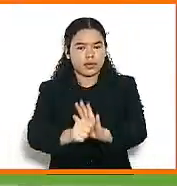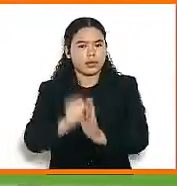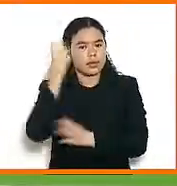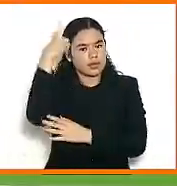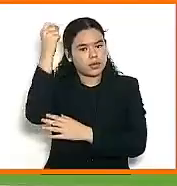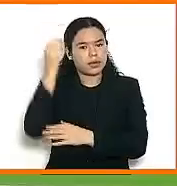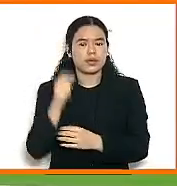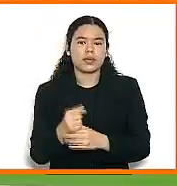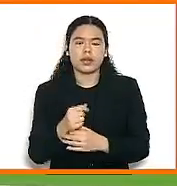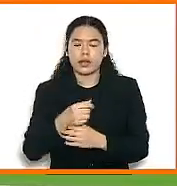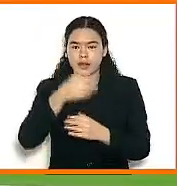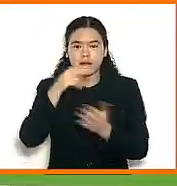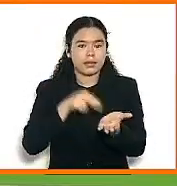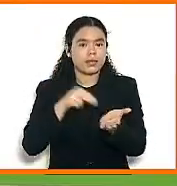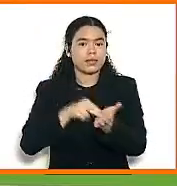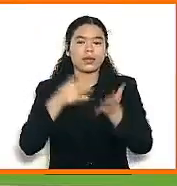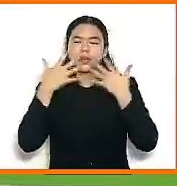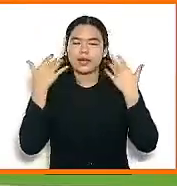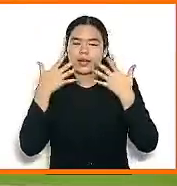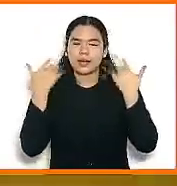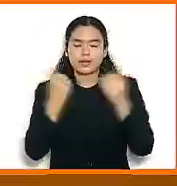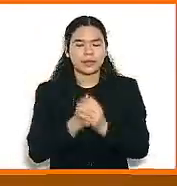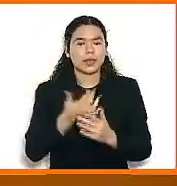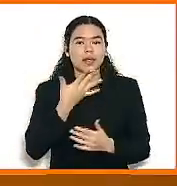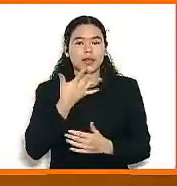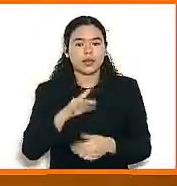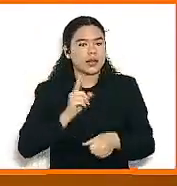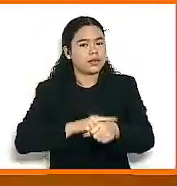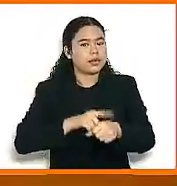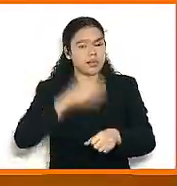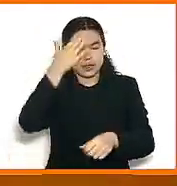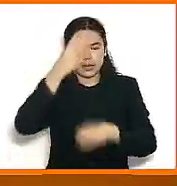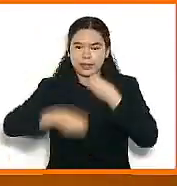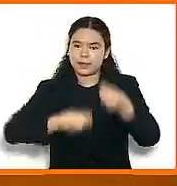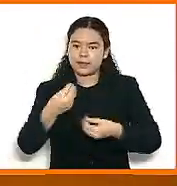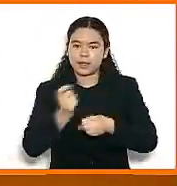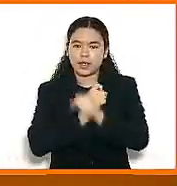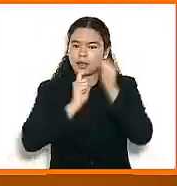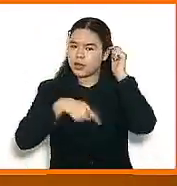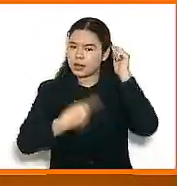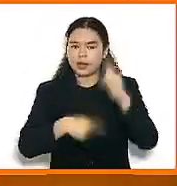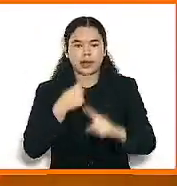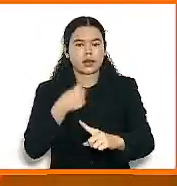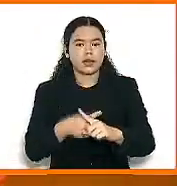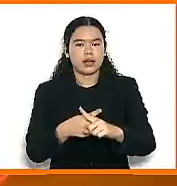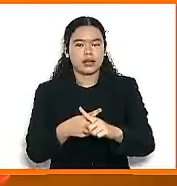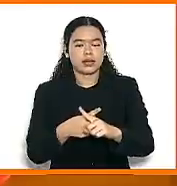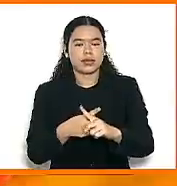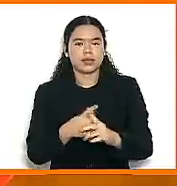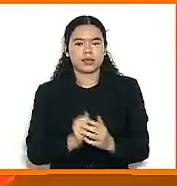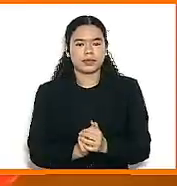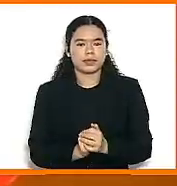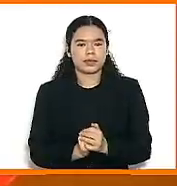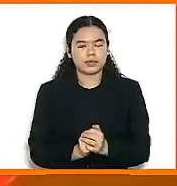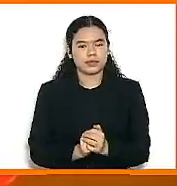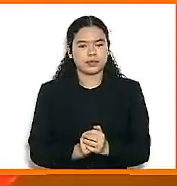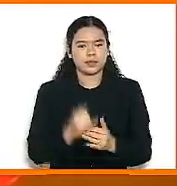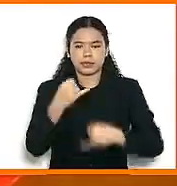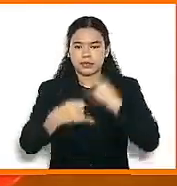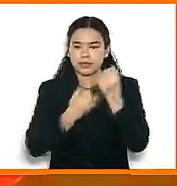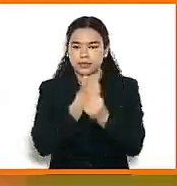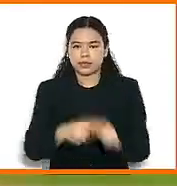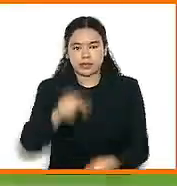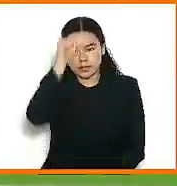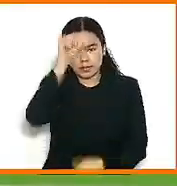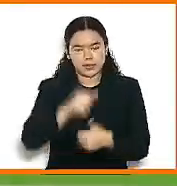de sueños pantera. Muchísimas suerte. Vamos a conocer la esferita ganadora para Multi X. Y esta es... jugada